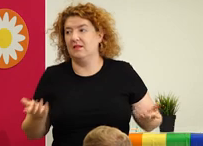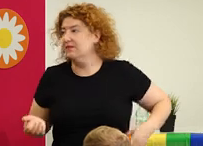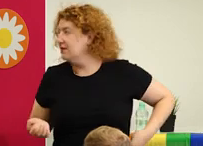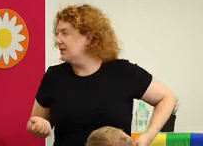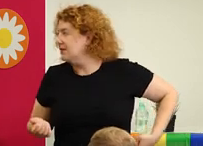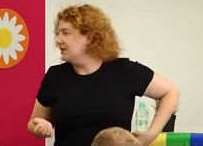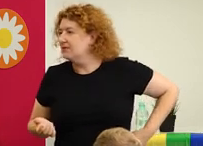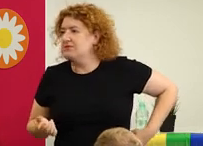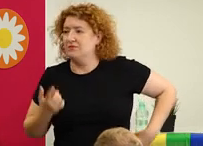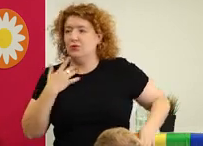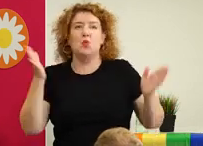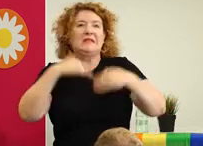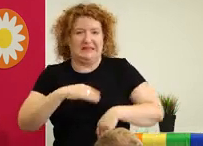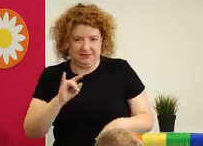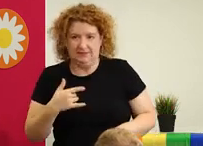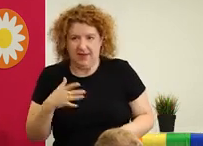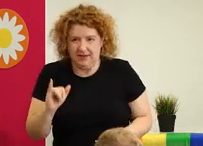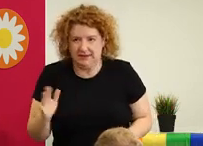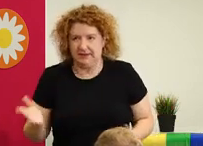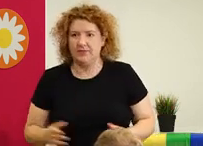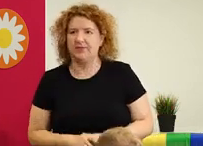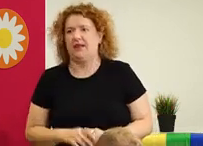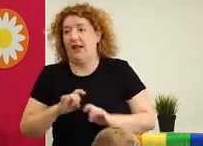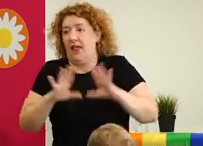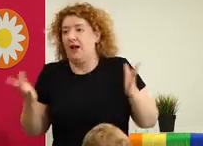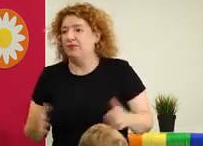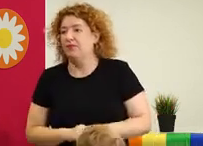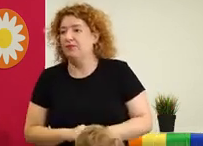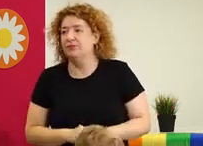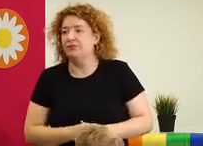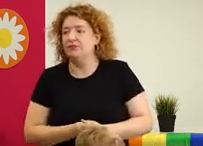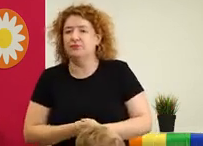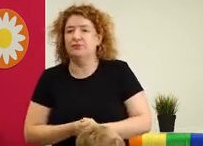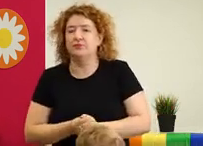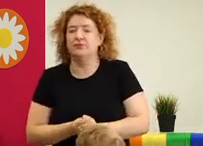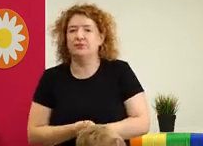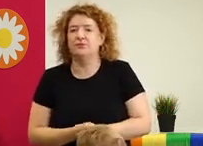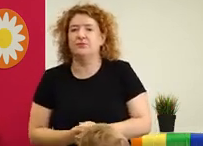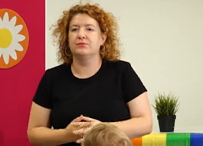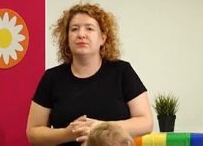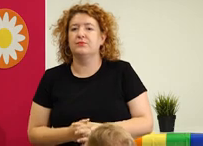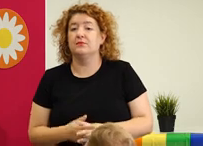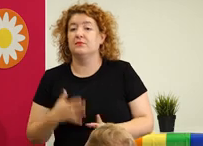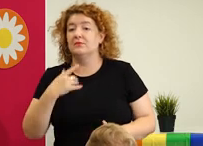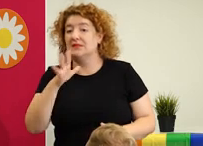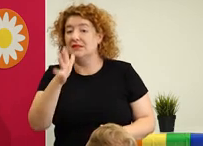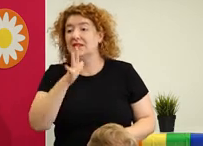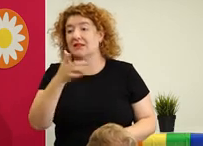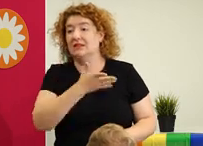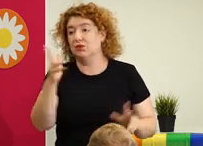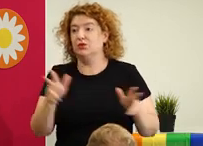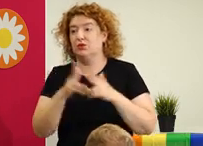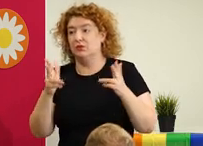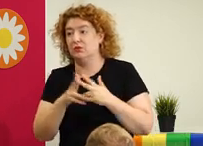humanidad que me decís, no existe. Y, o sea, como, wow, no existe. O sea, claro que sí, ¿cómo no va a existir? Pero es increíble que todavía en la sociedad haya